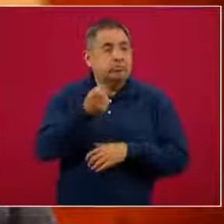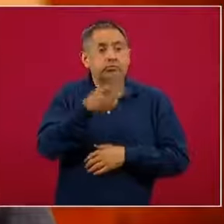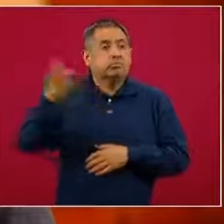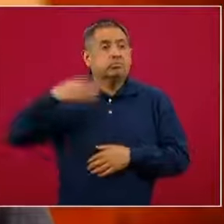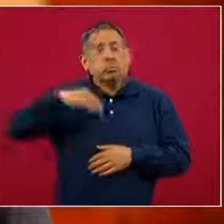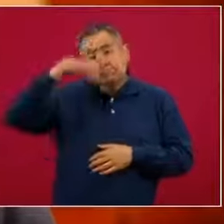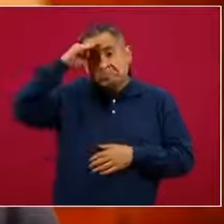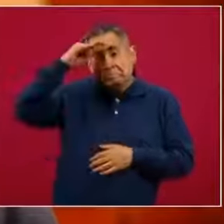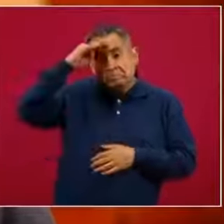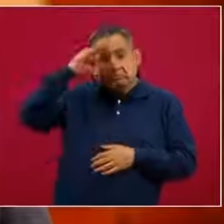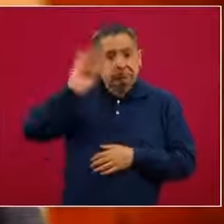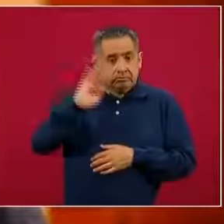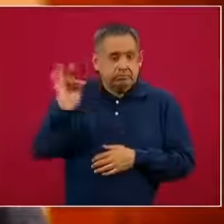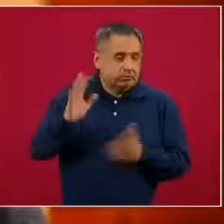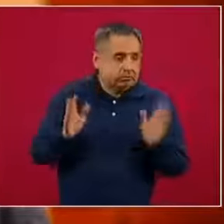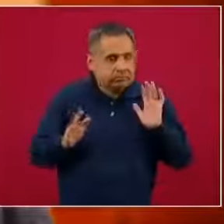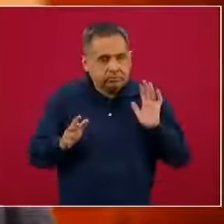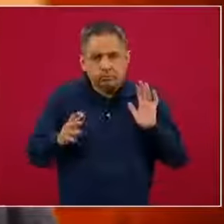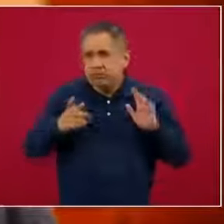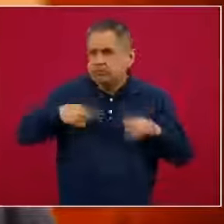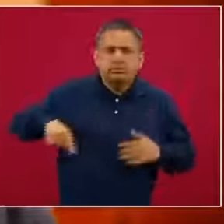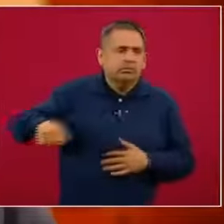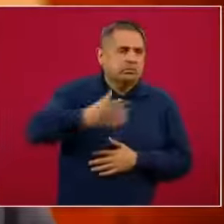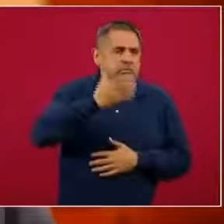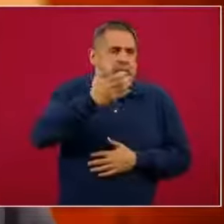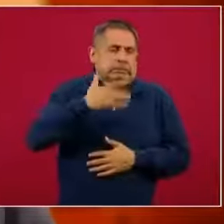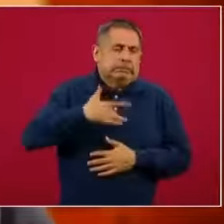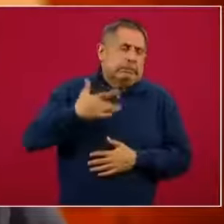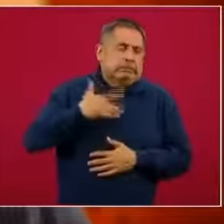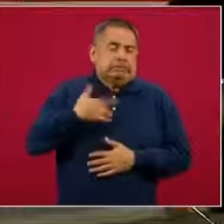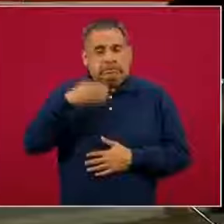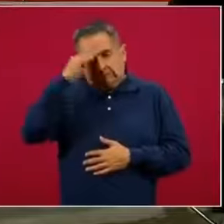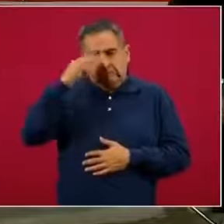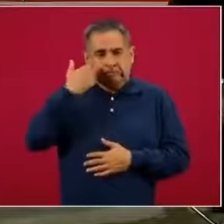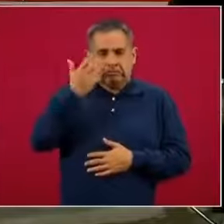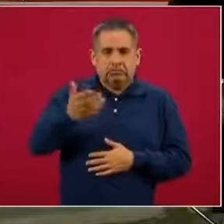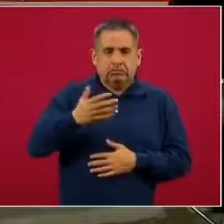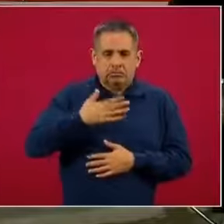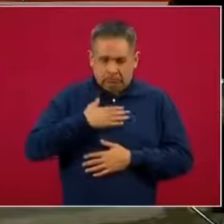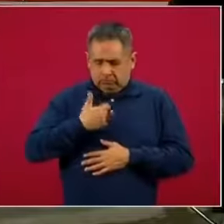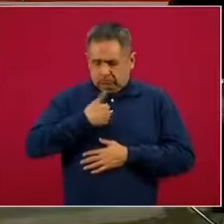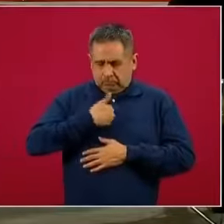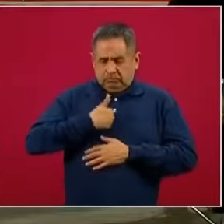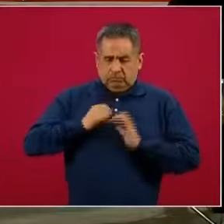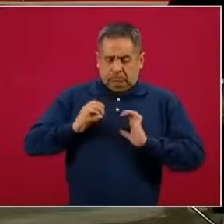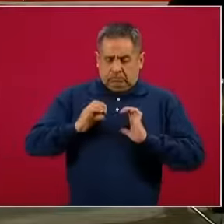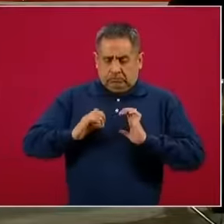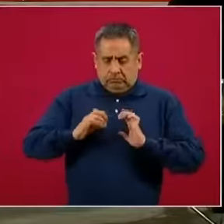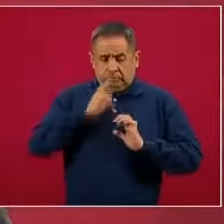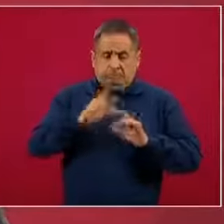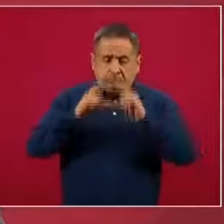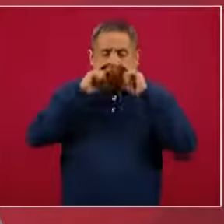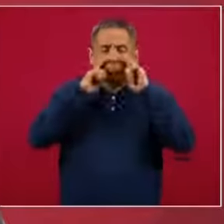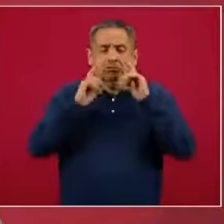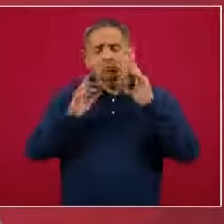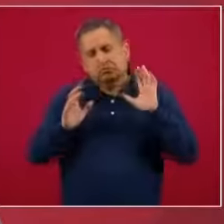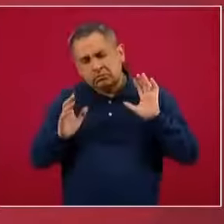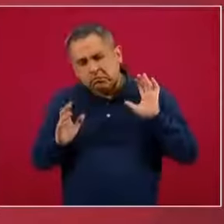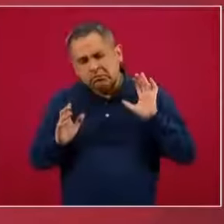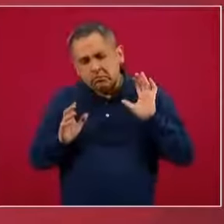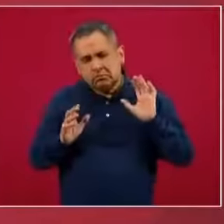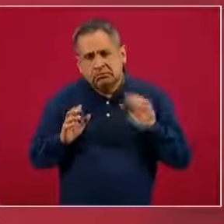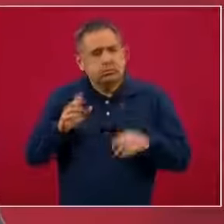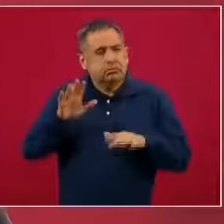expectativa, quizá convencional, de las personas es la autoprotección. Generalmente pensamos de manera